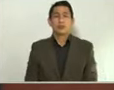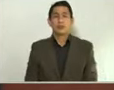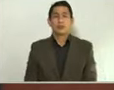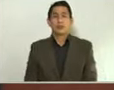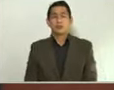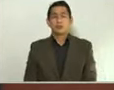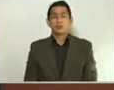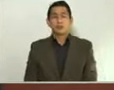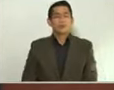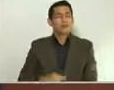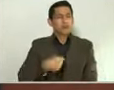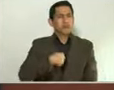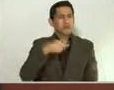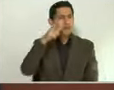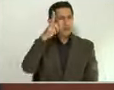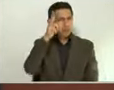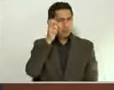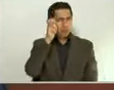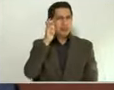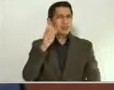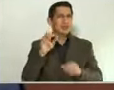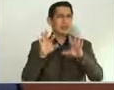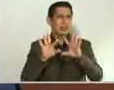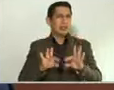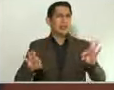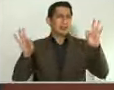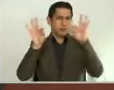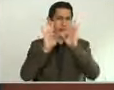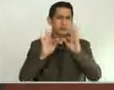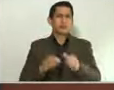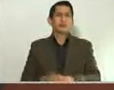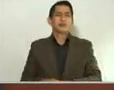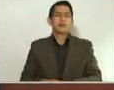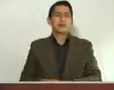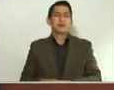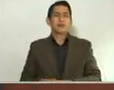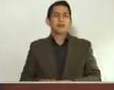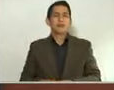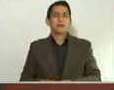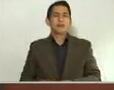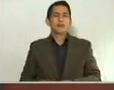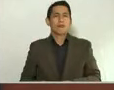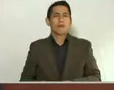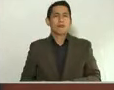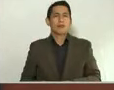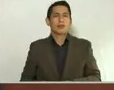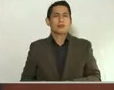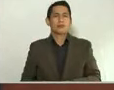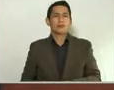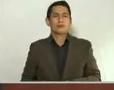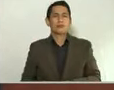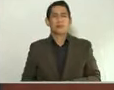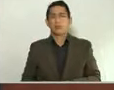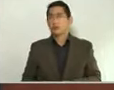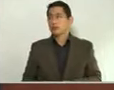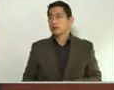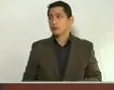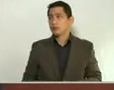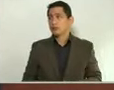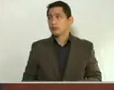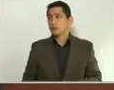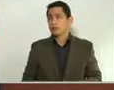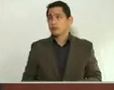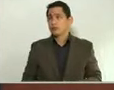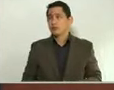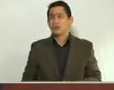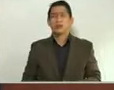que llama la atención, que a muchos cristalinos, pues ayer nos escribían: señor Romero, por favor, pregúntele a la doctora